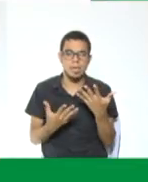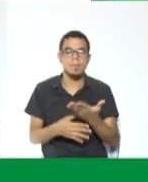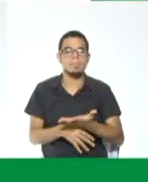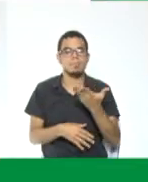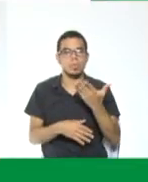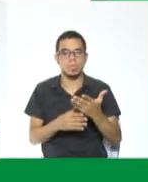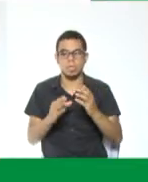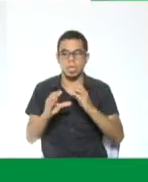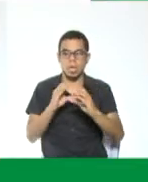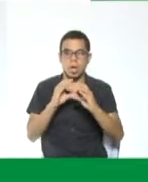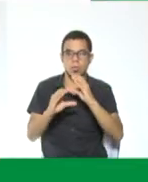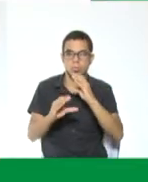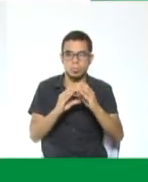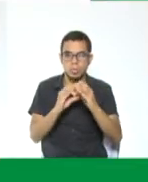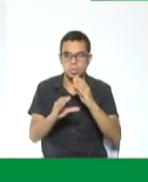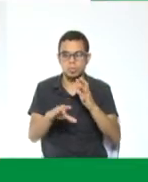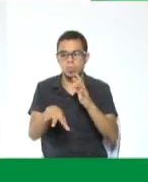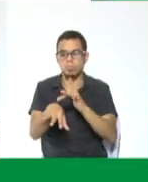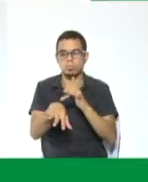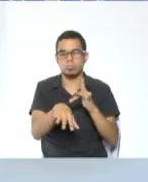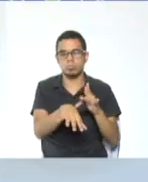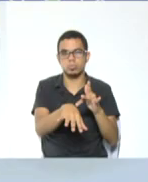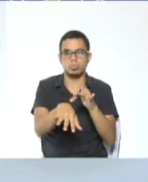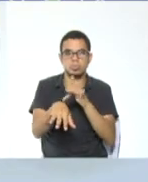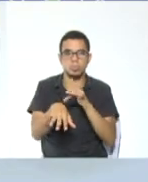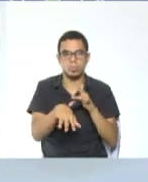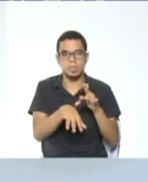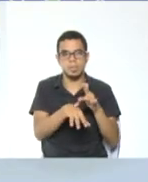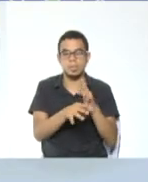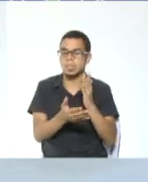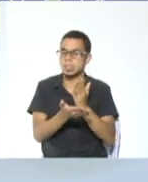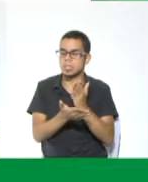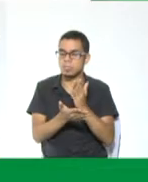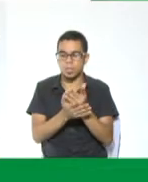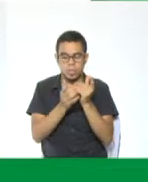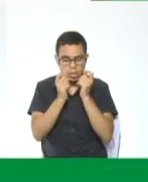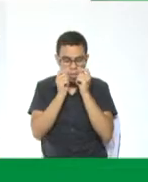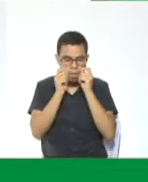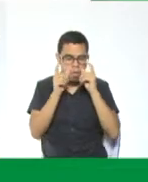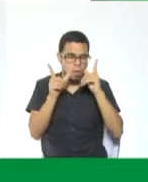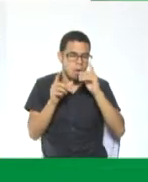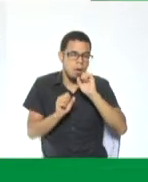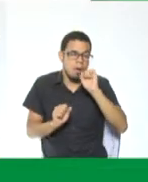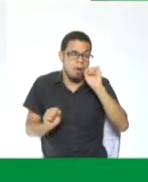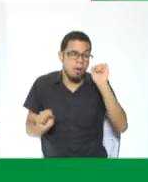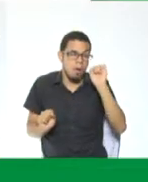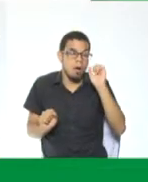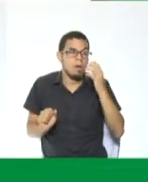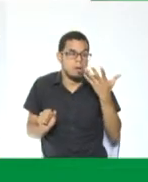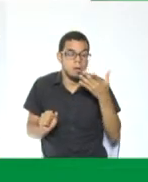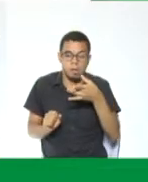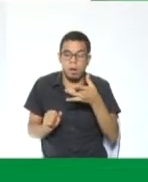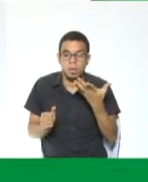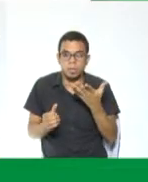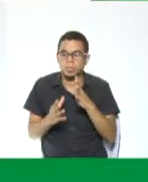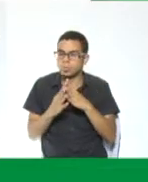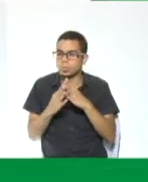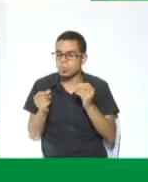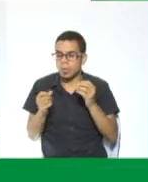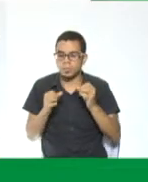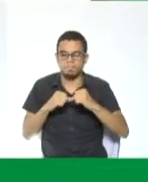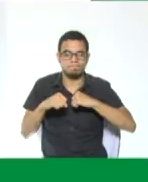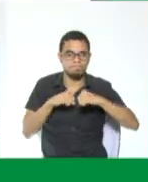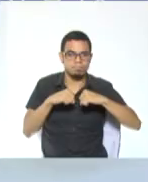comunicación continuamente, siempre que el niño esté despierto. Todos los movimientos y maniobras que se vayan a realizar se